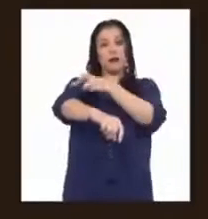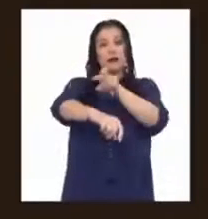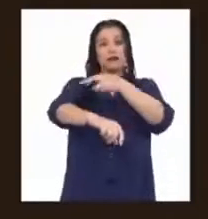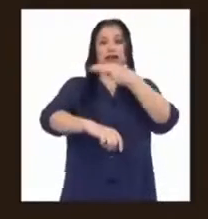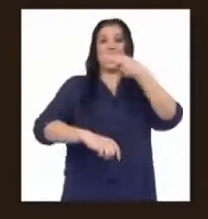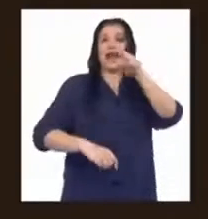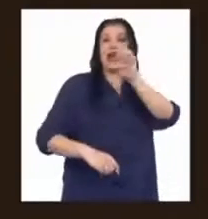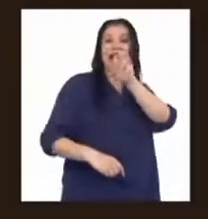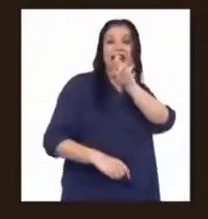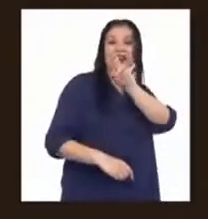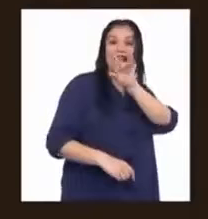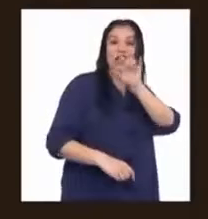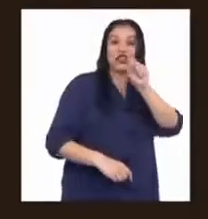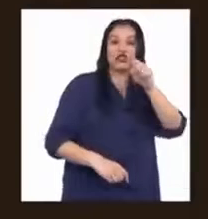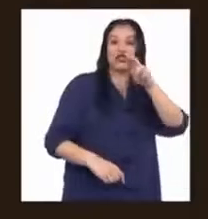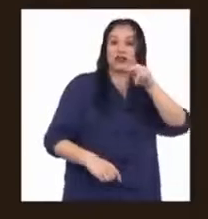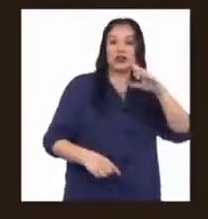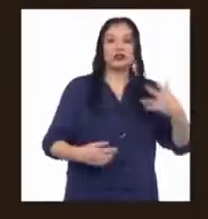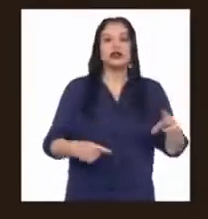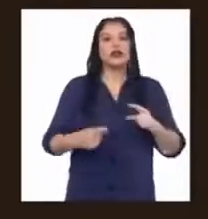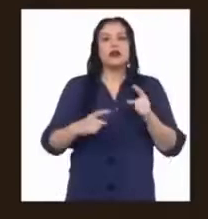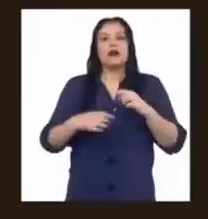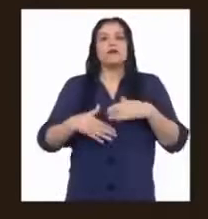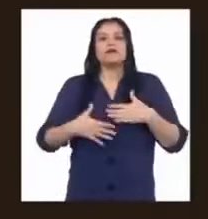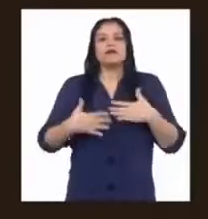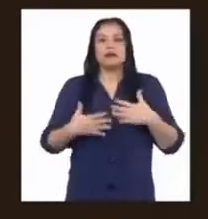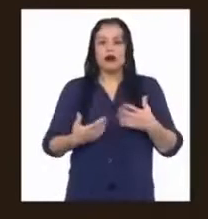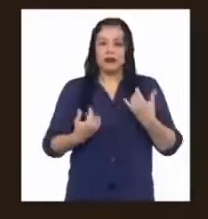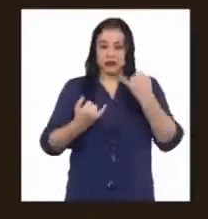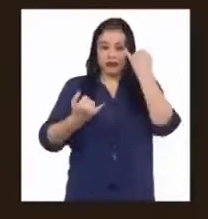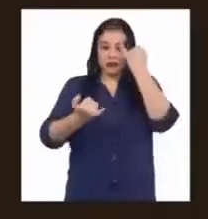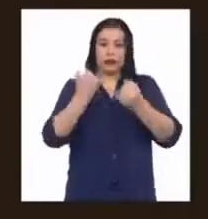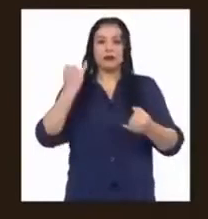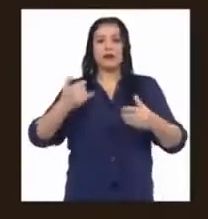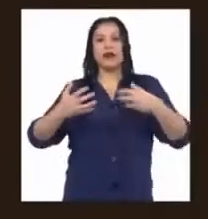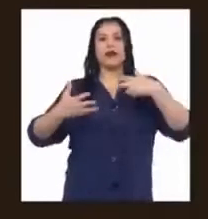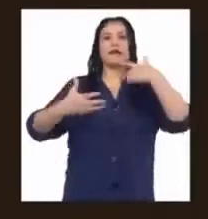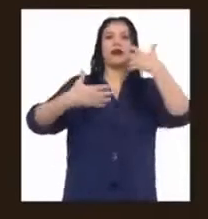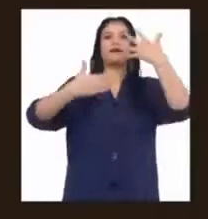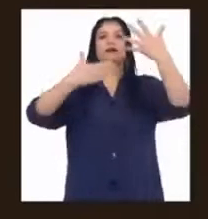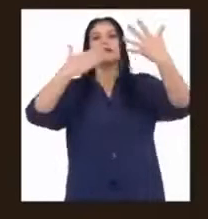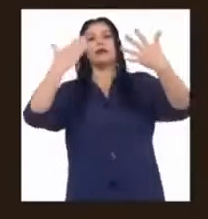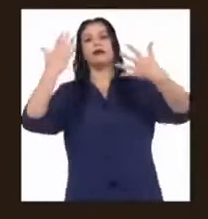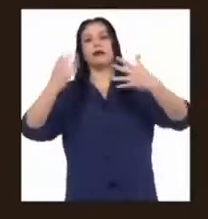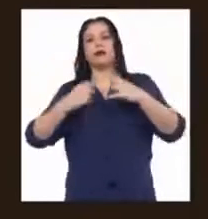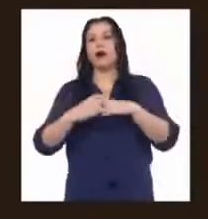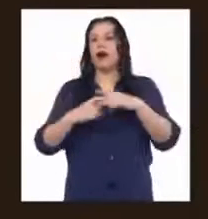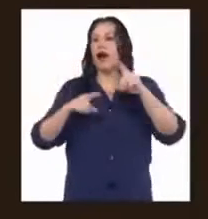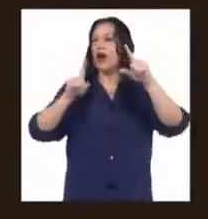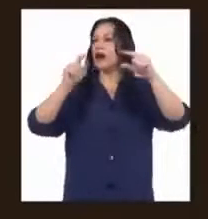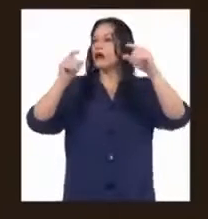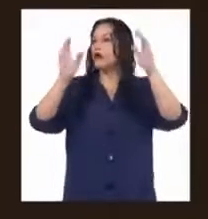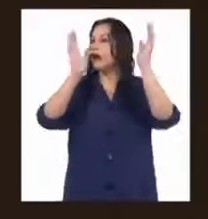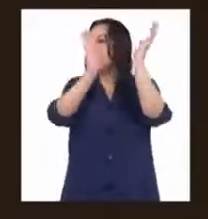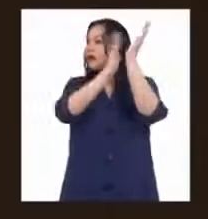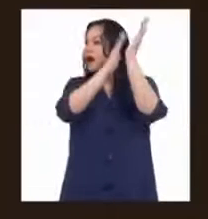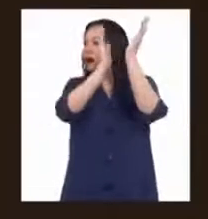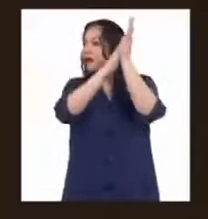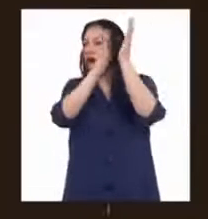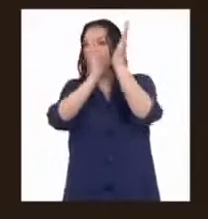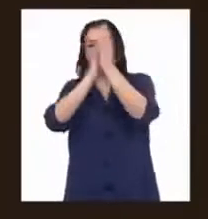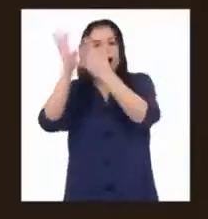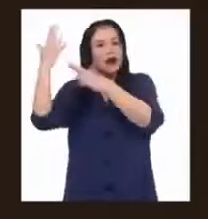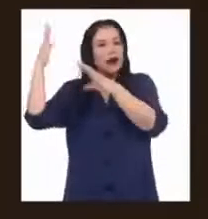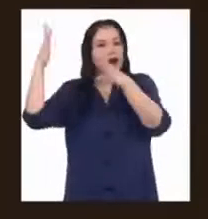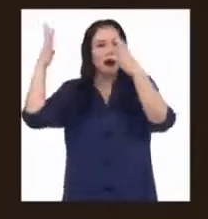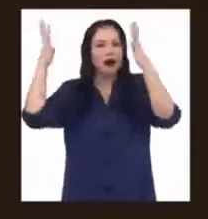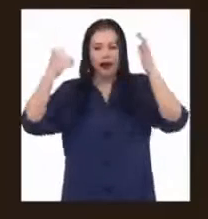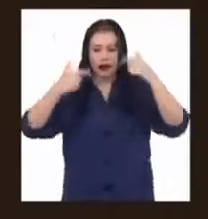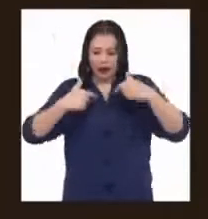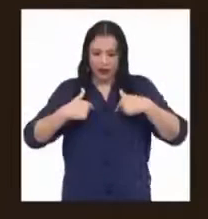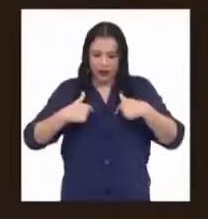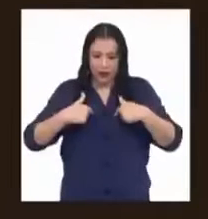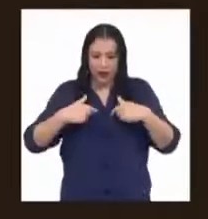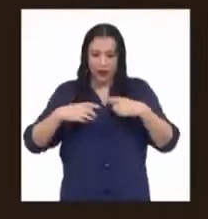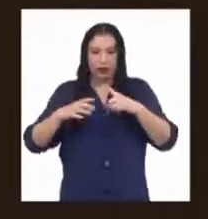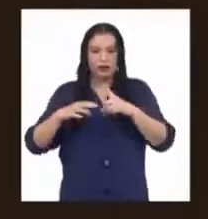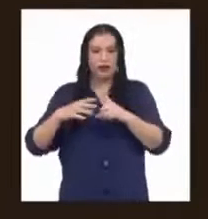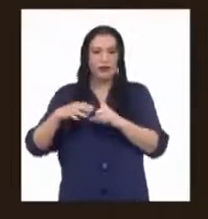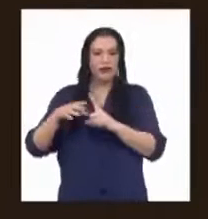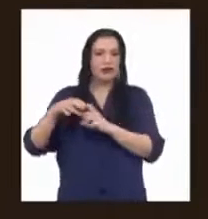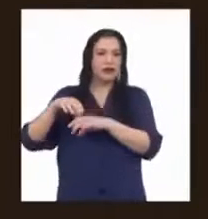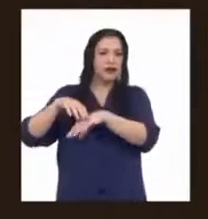casi sin respirar. Cuando terminé, escuché algunos aplausos y cuando iba a hacer mi salida triunfal del